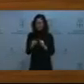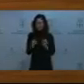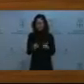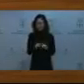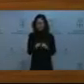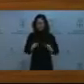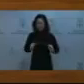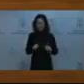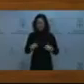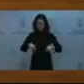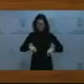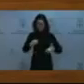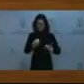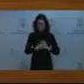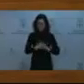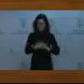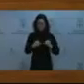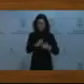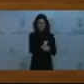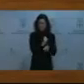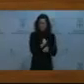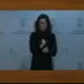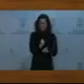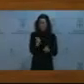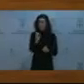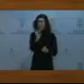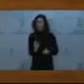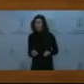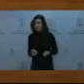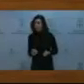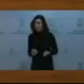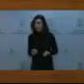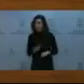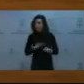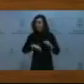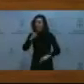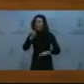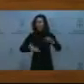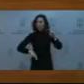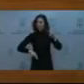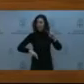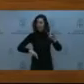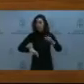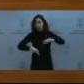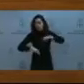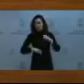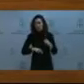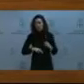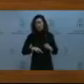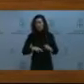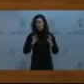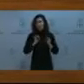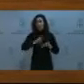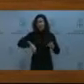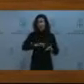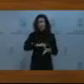crédito de coste cero para realizar obras. Bueno, bien, ustedes es lo que vienen haciendo en Galicia, ¿no? Bien. Pero lo que muchas comunidades